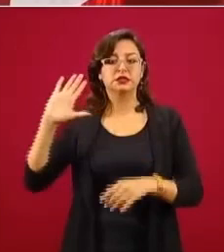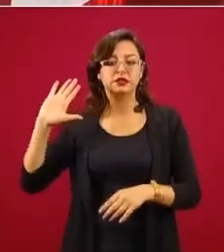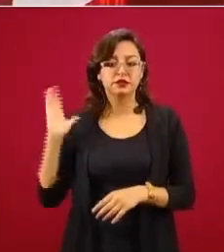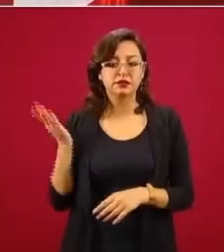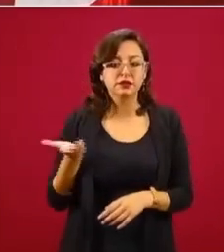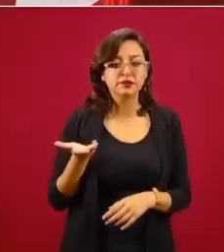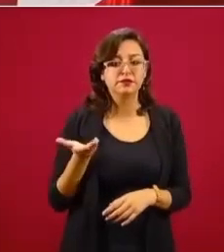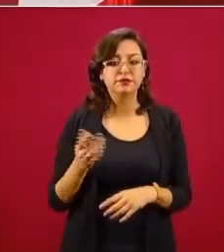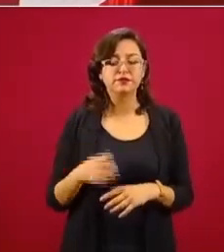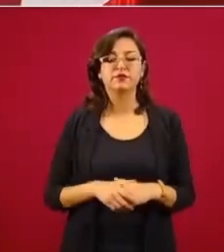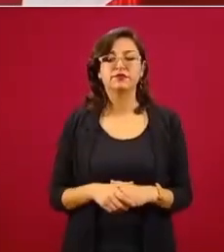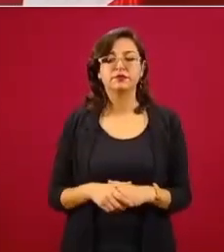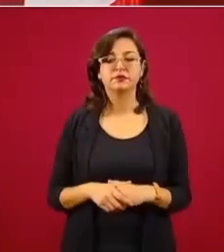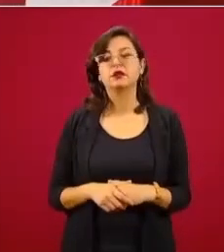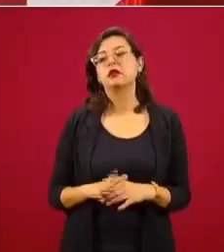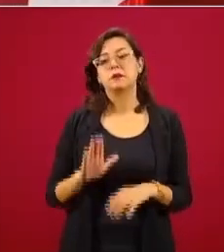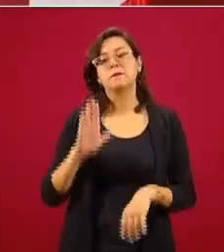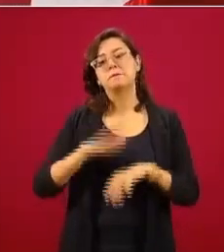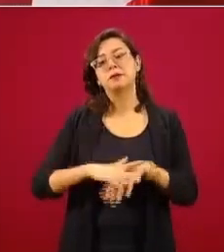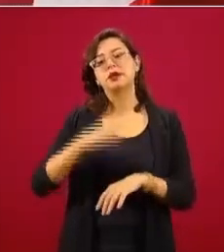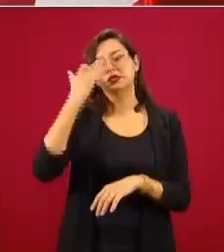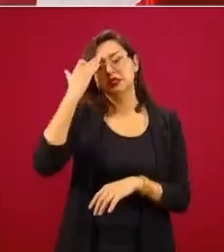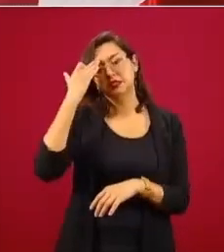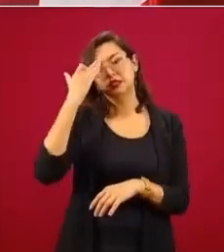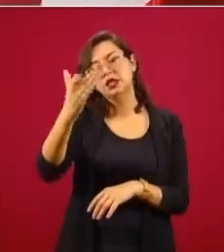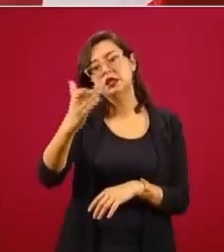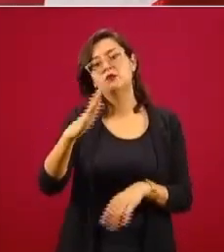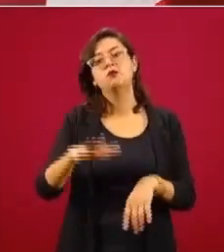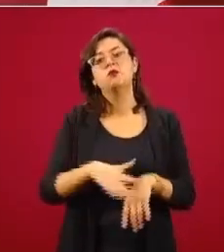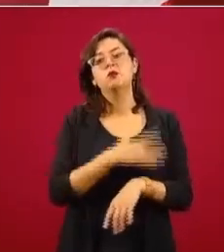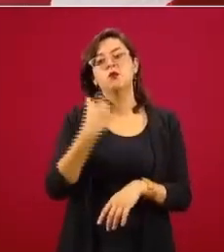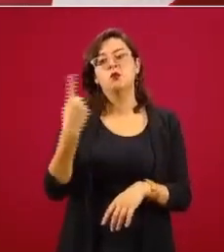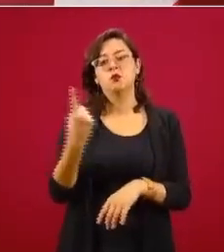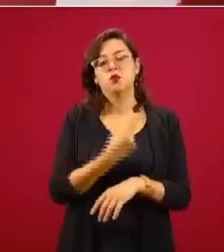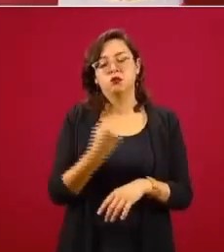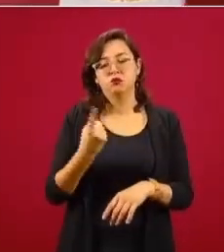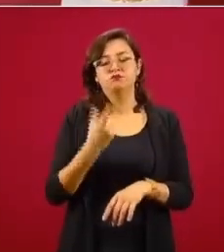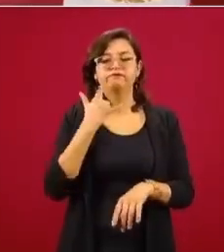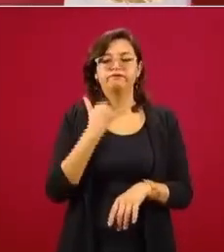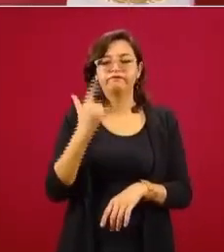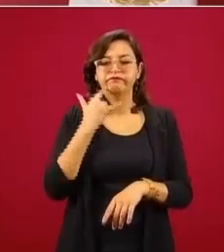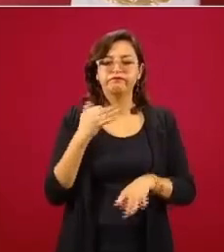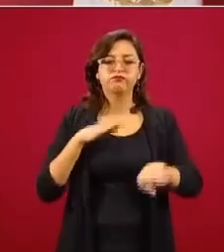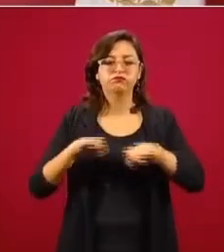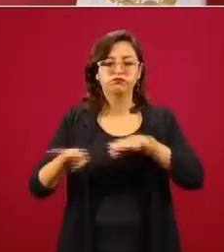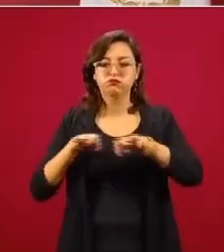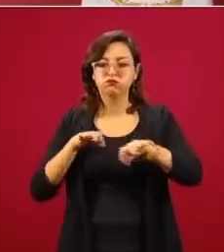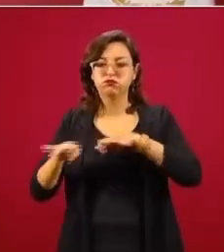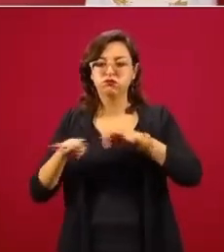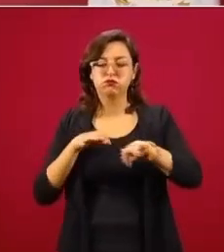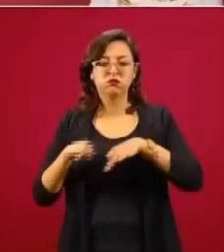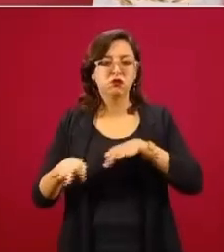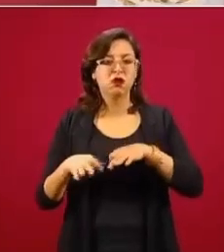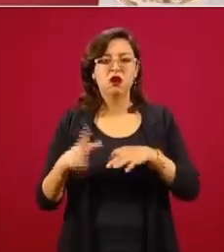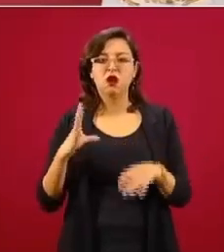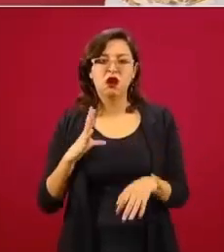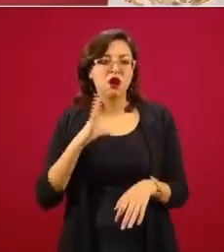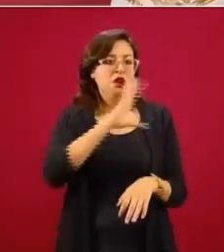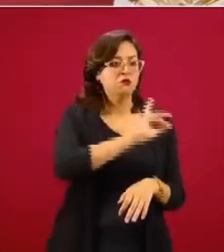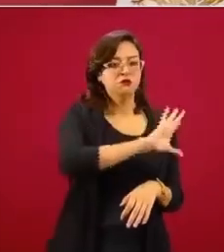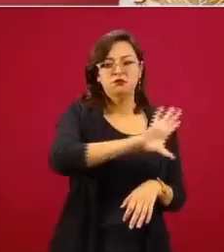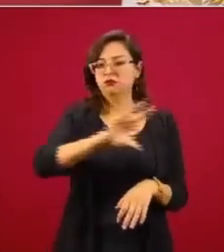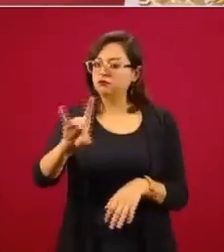nos va a llevar un poco de tiempo porque estábamos haciendo este trabajo sin intermediarios